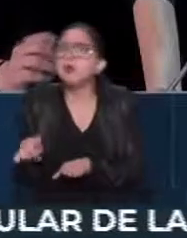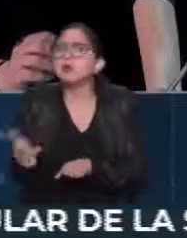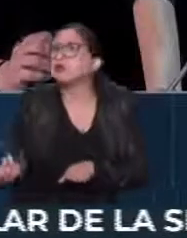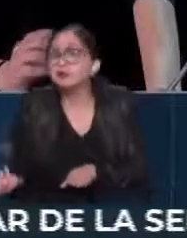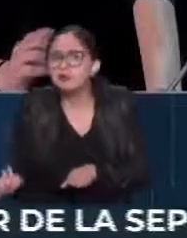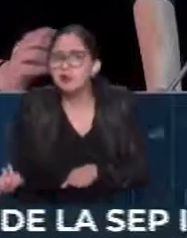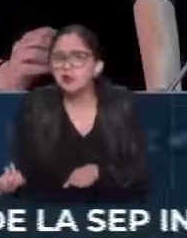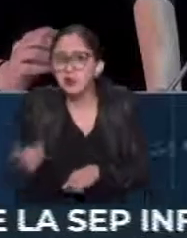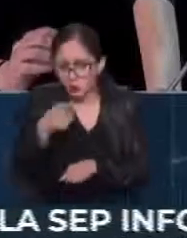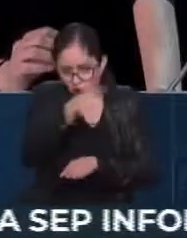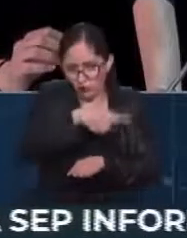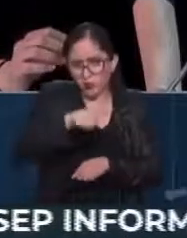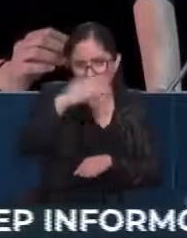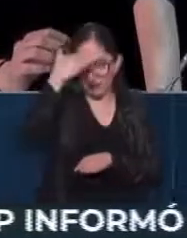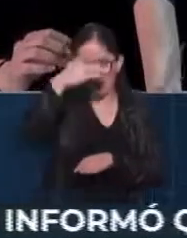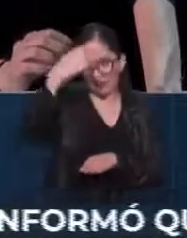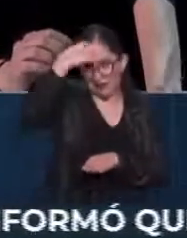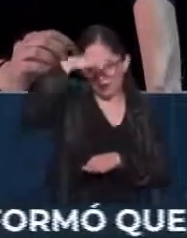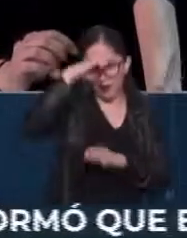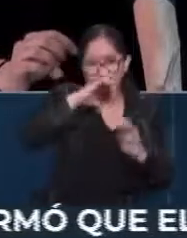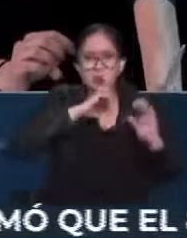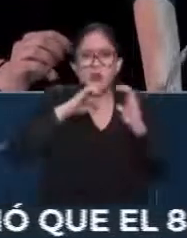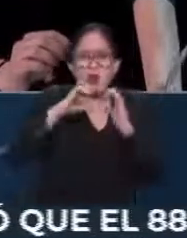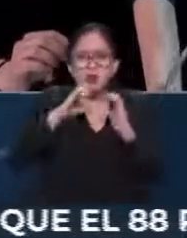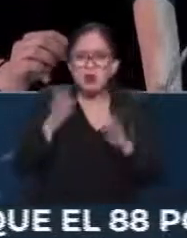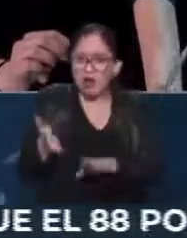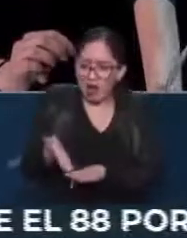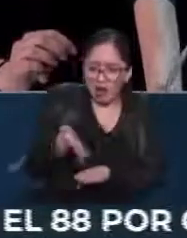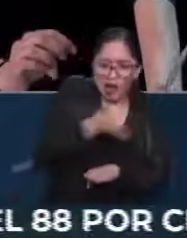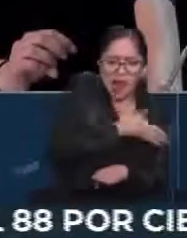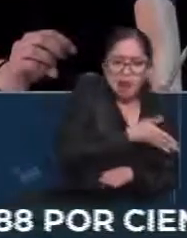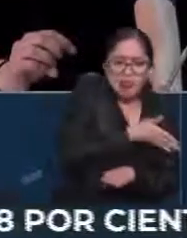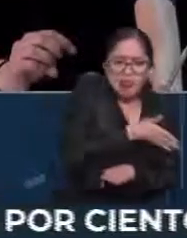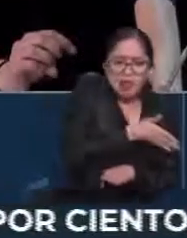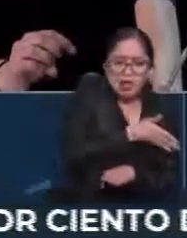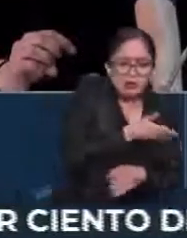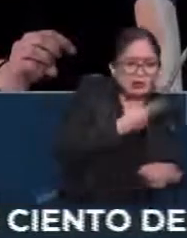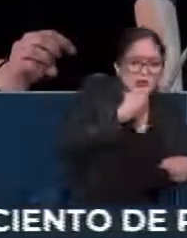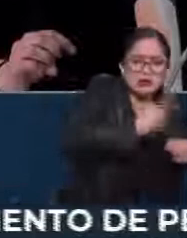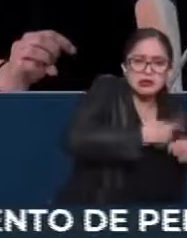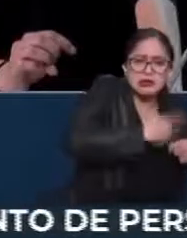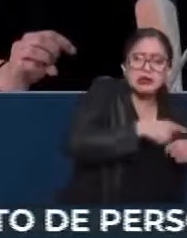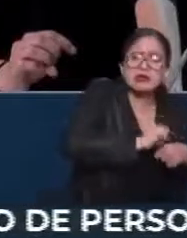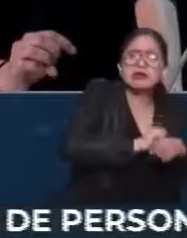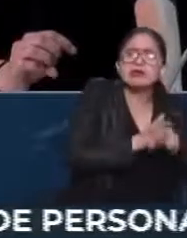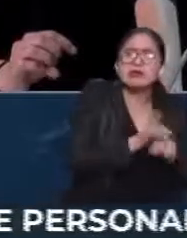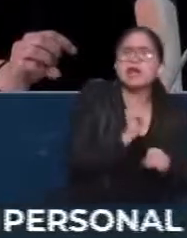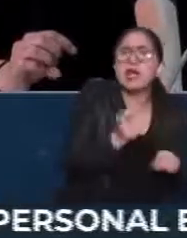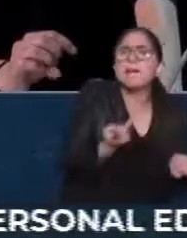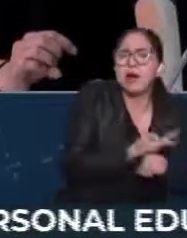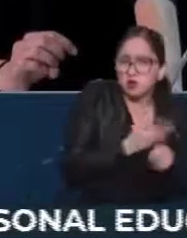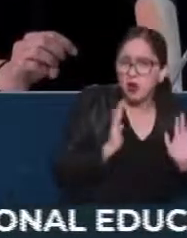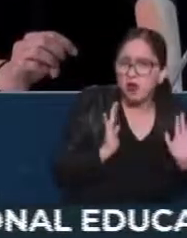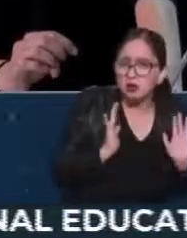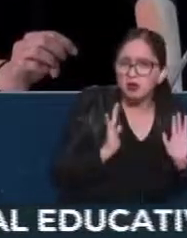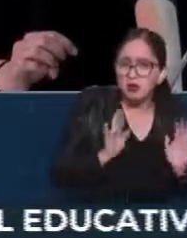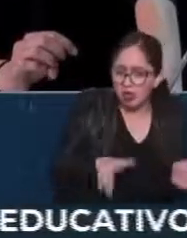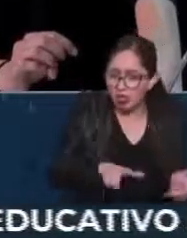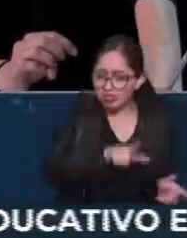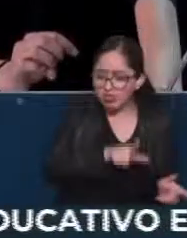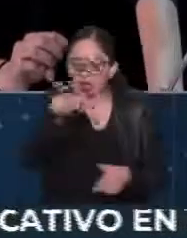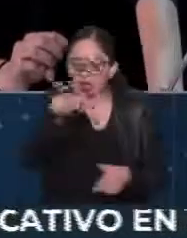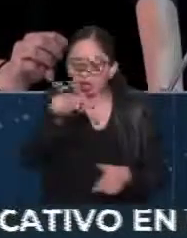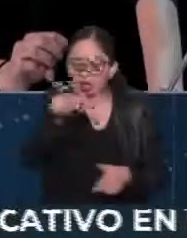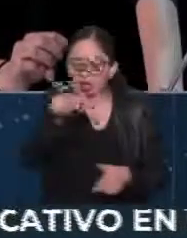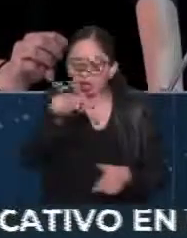COVID y después del COVID. Sin duda. Bueno, después del COVID, porque decíamos antes ¿cómo se llama?